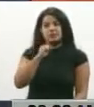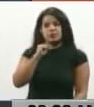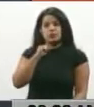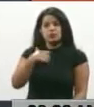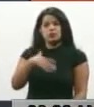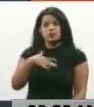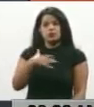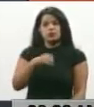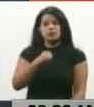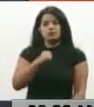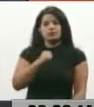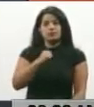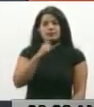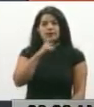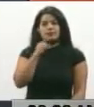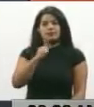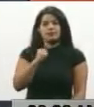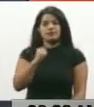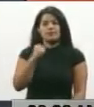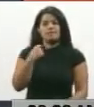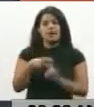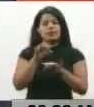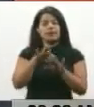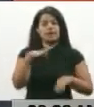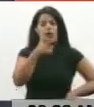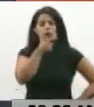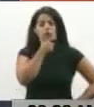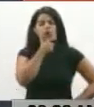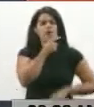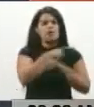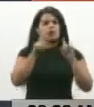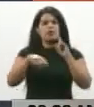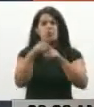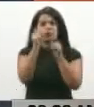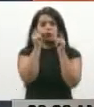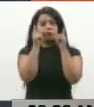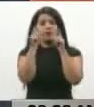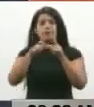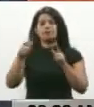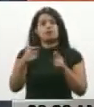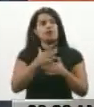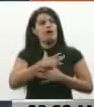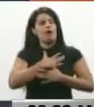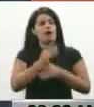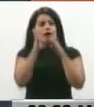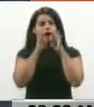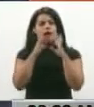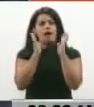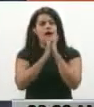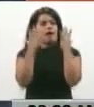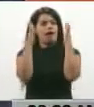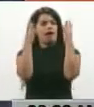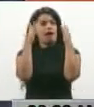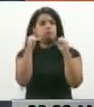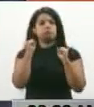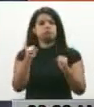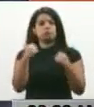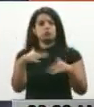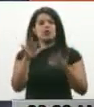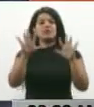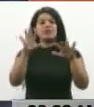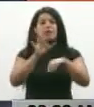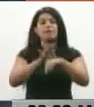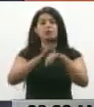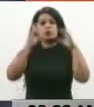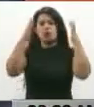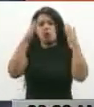muy, muy atrevida, muy delicada. Pero me sorprendió mucho porque el público reaccionó desde el principio, estuvo más de 10 minutos